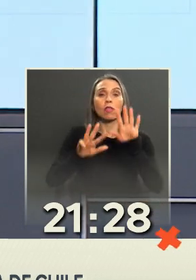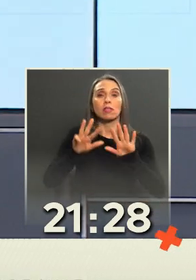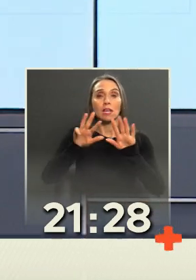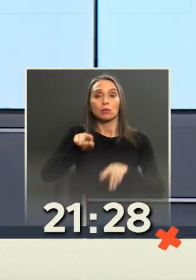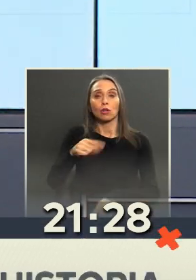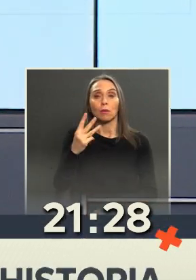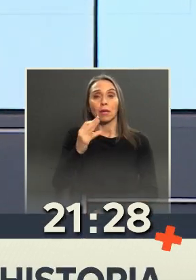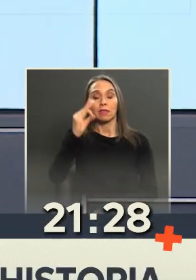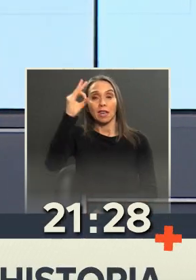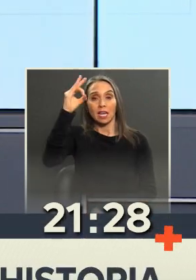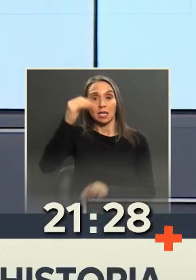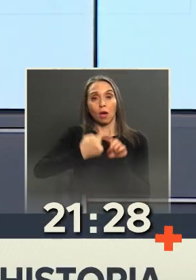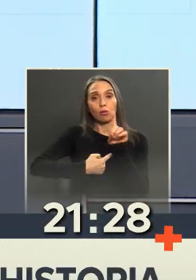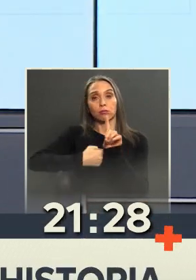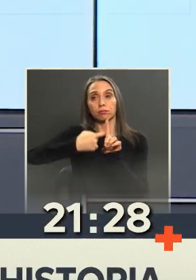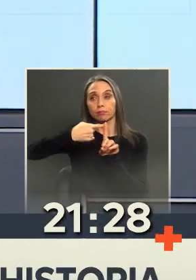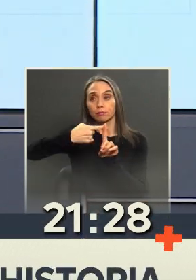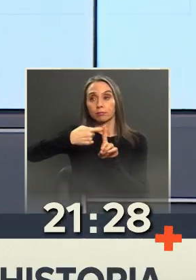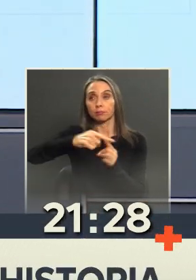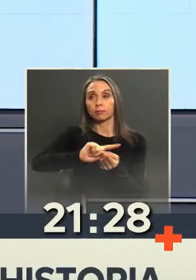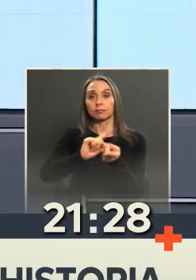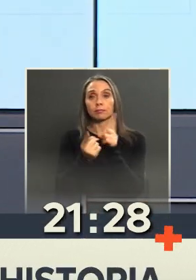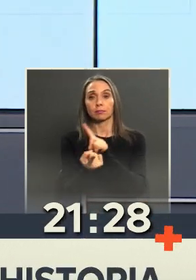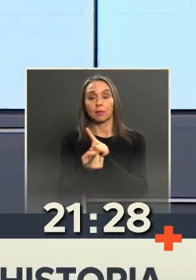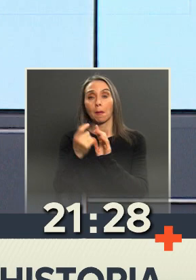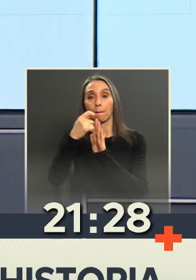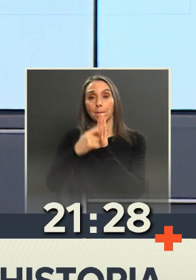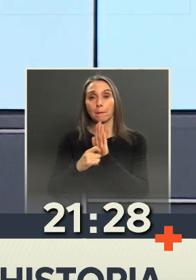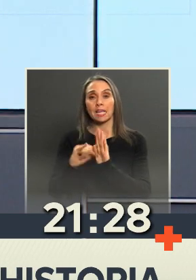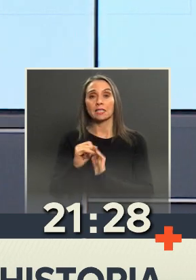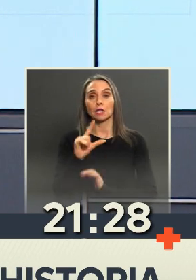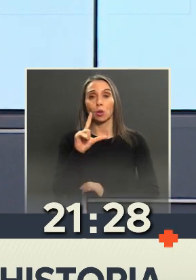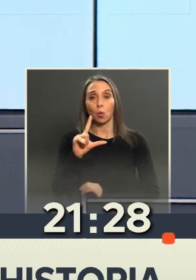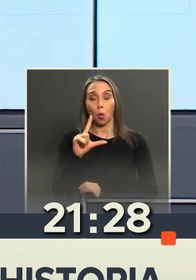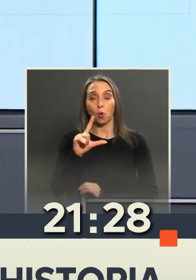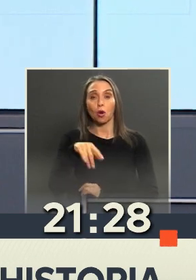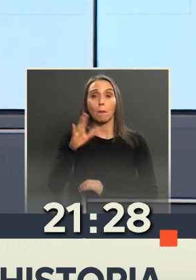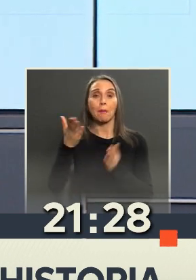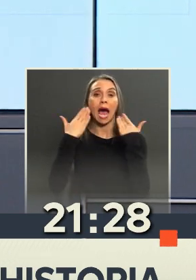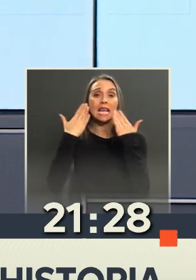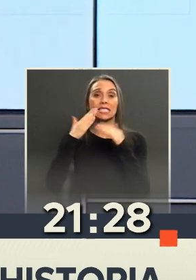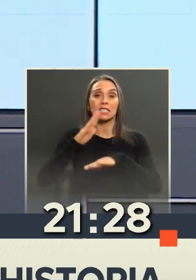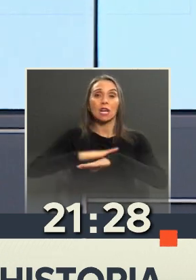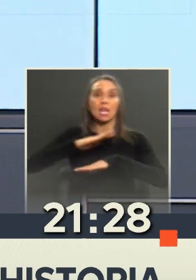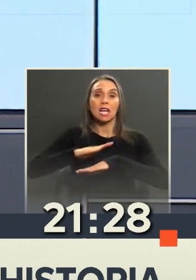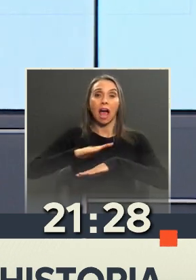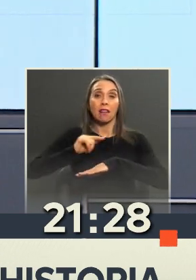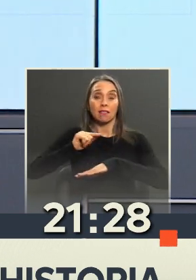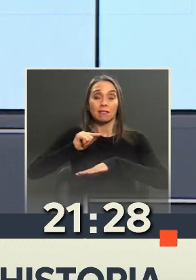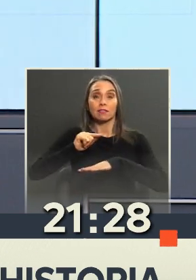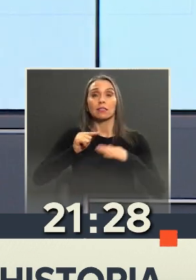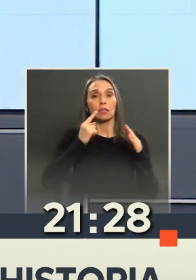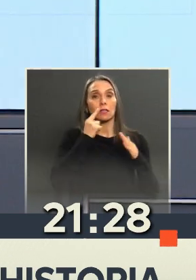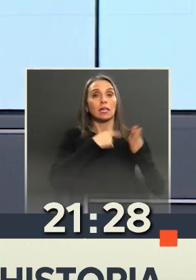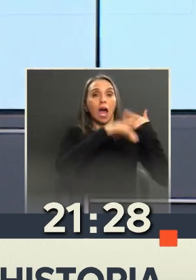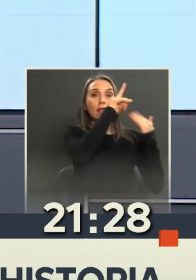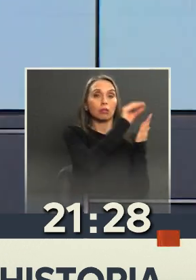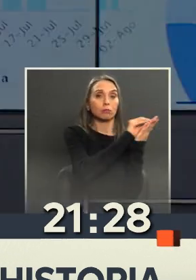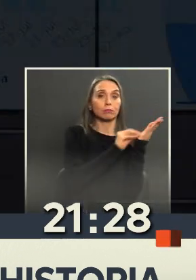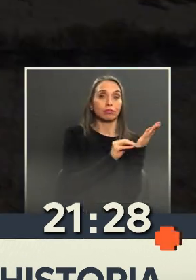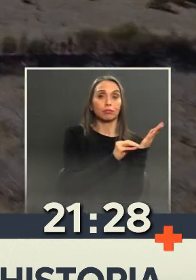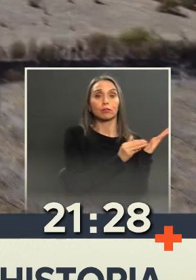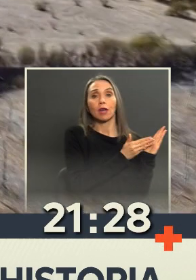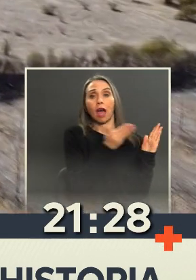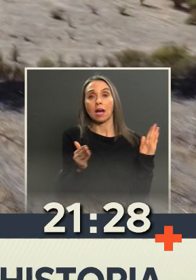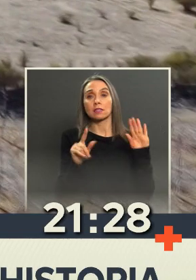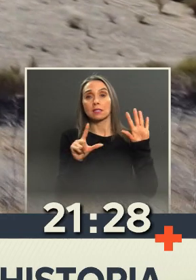grados y se transforma en el mes de julio más cálido dentro de los registros es decir en 72